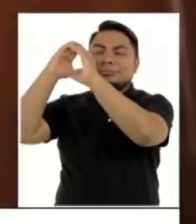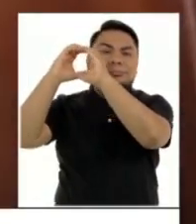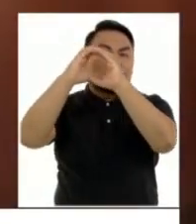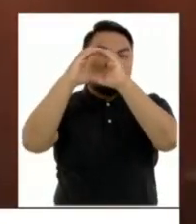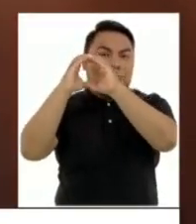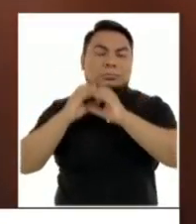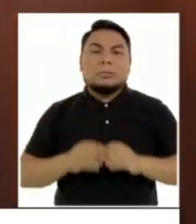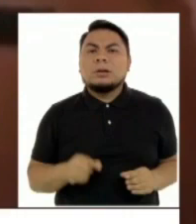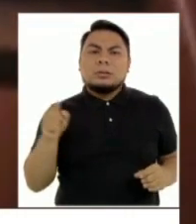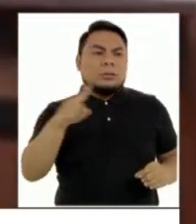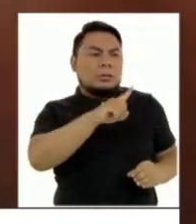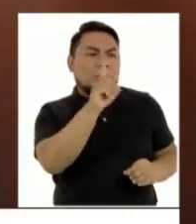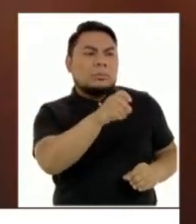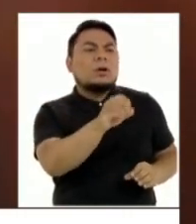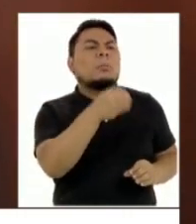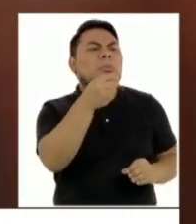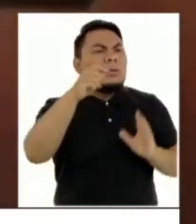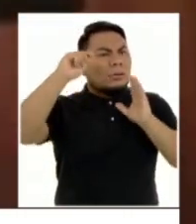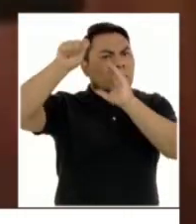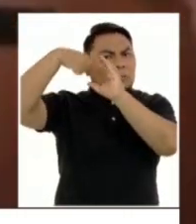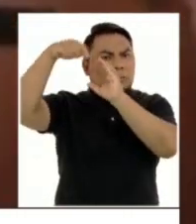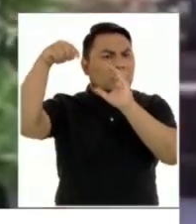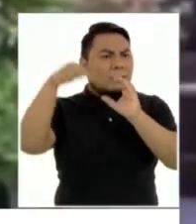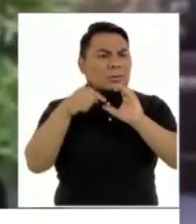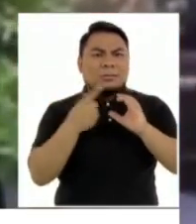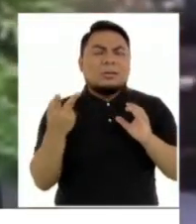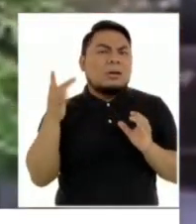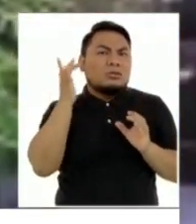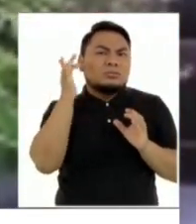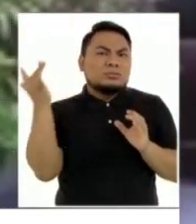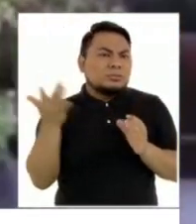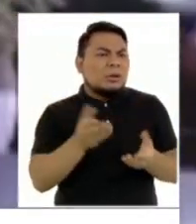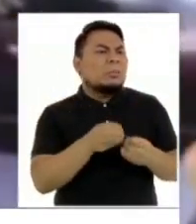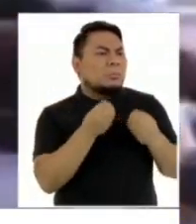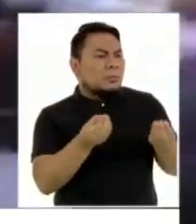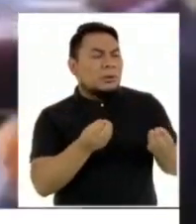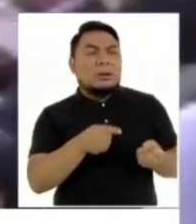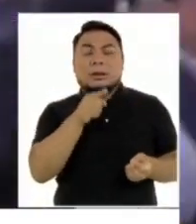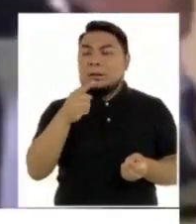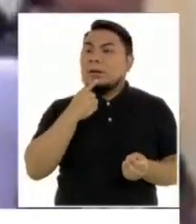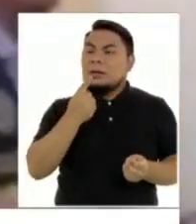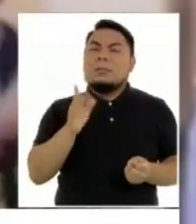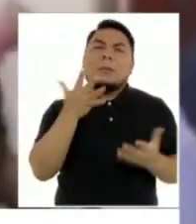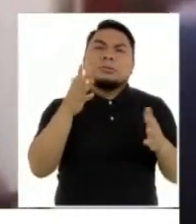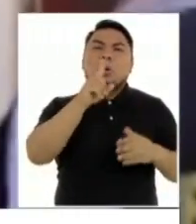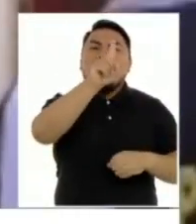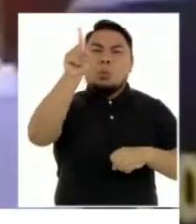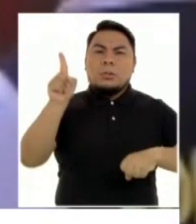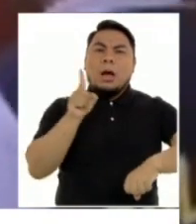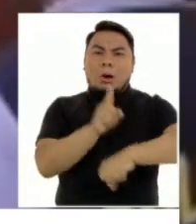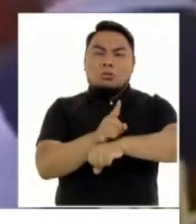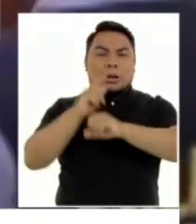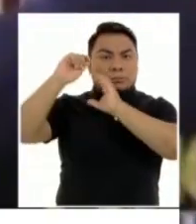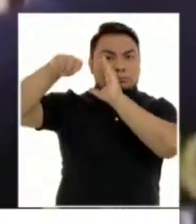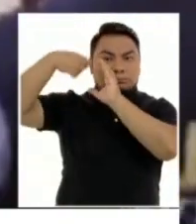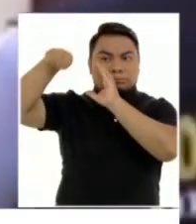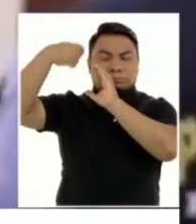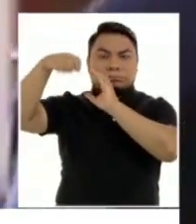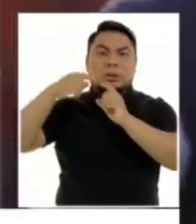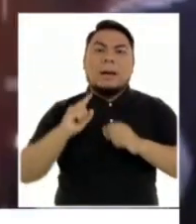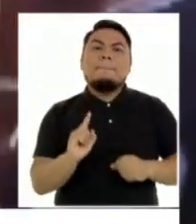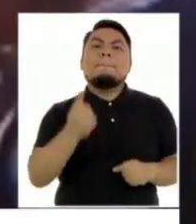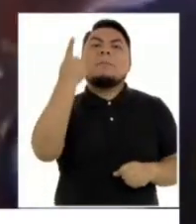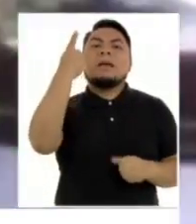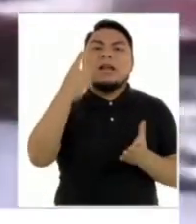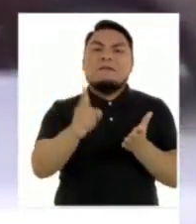en torno a por qué el video no tenía audio. Ella indicó que fue aproximadamente una hora de filmación y era la primera vez que usaba